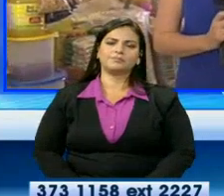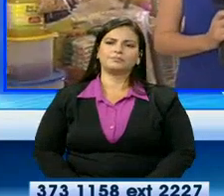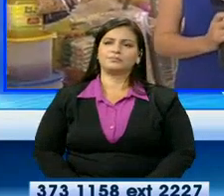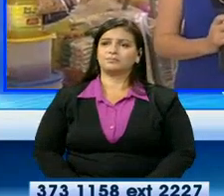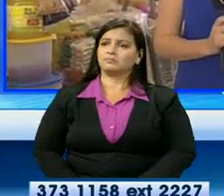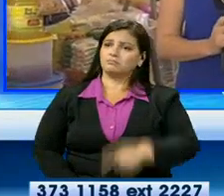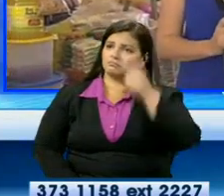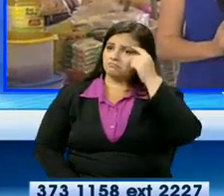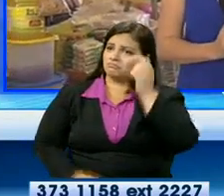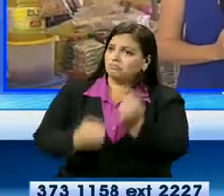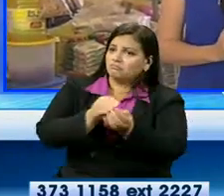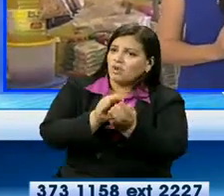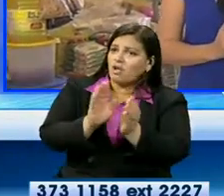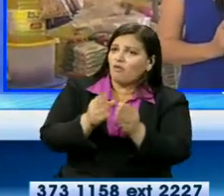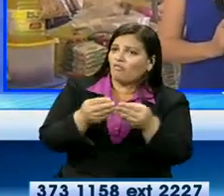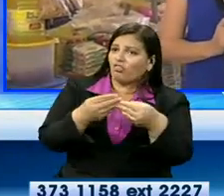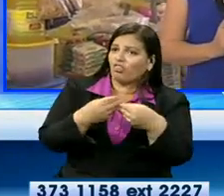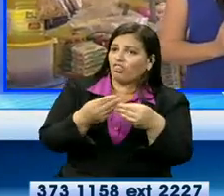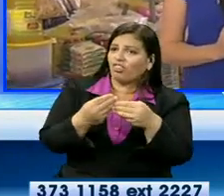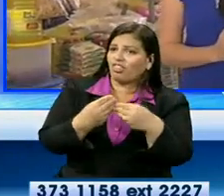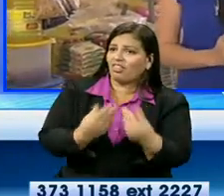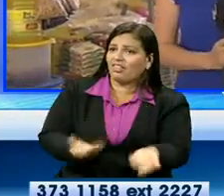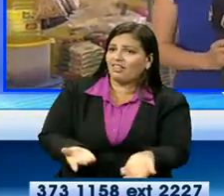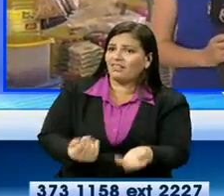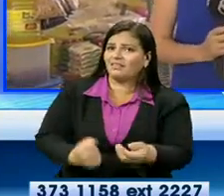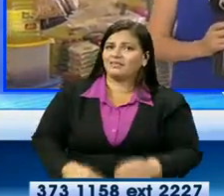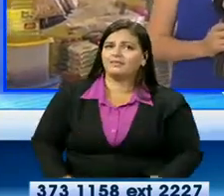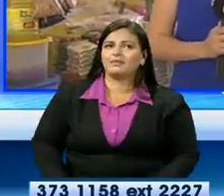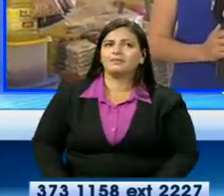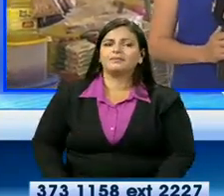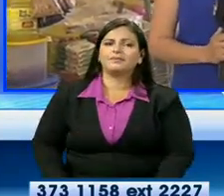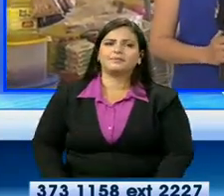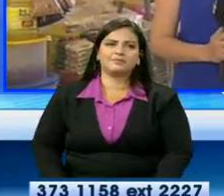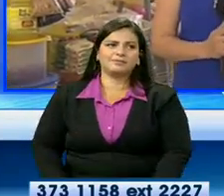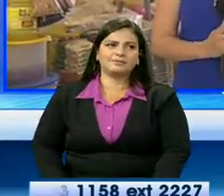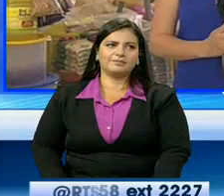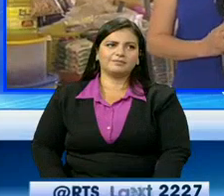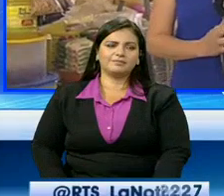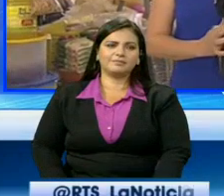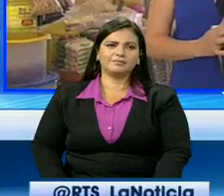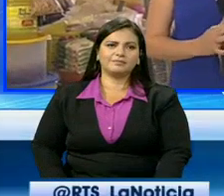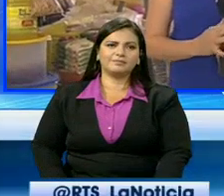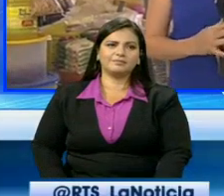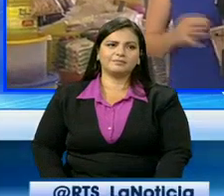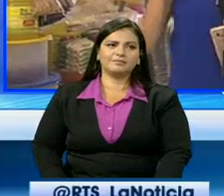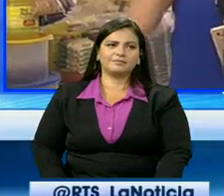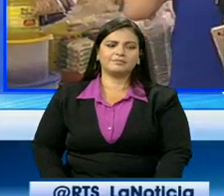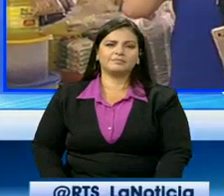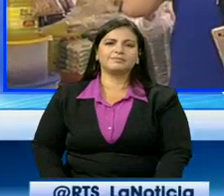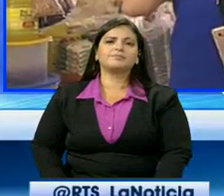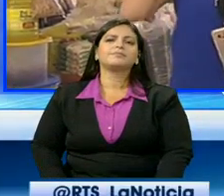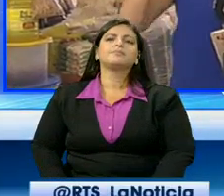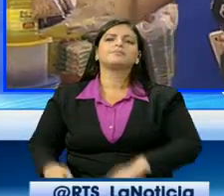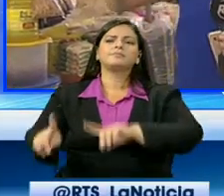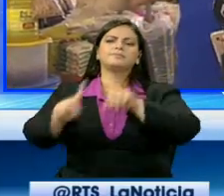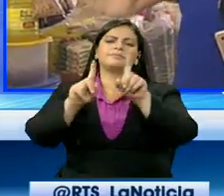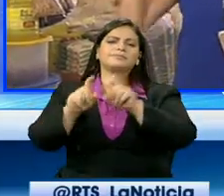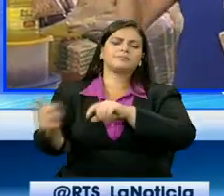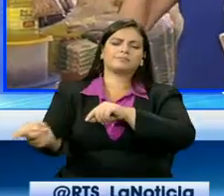sí no hay. Arroz plástico dicen que hay, pero ostión plástica no. Esa no se cambia por nada. Pero bueno, la primera pregunta es así, por